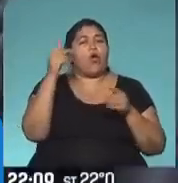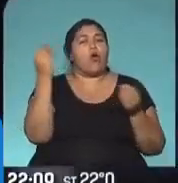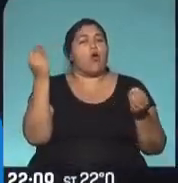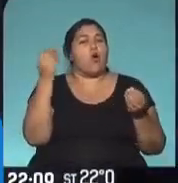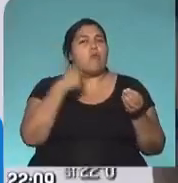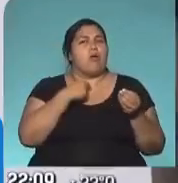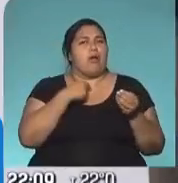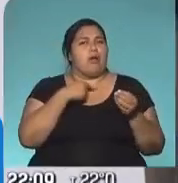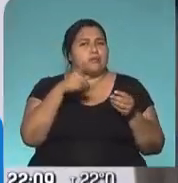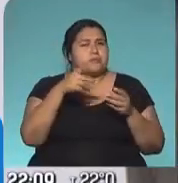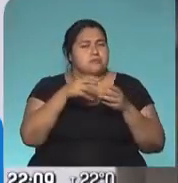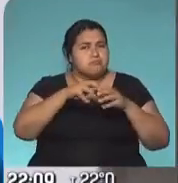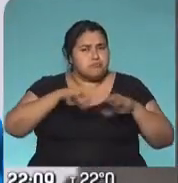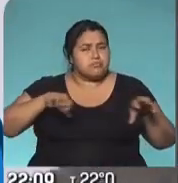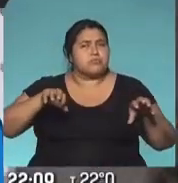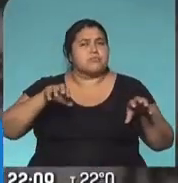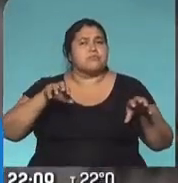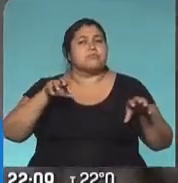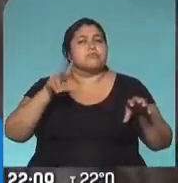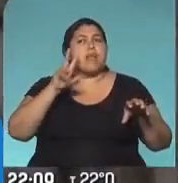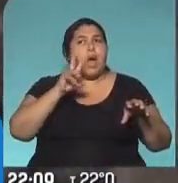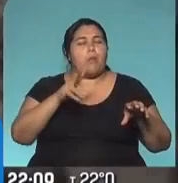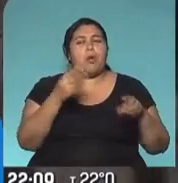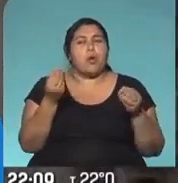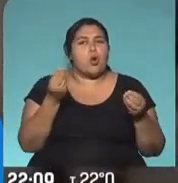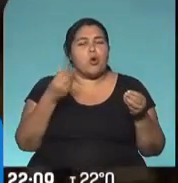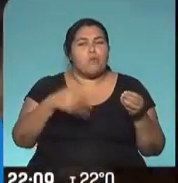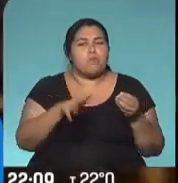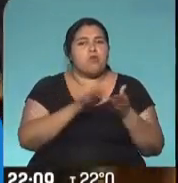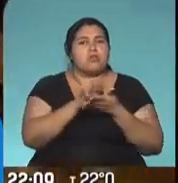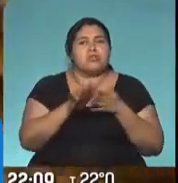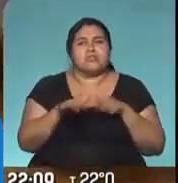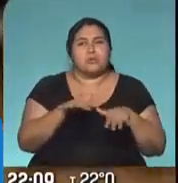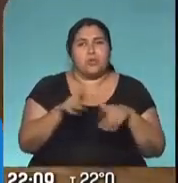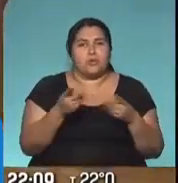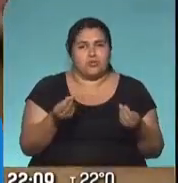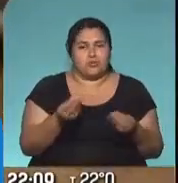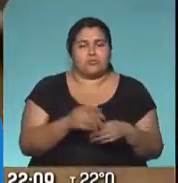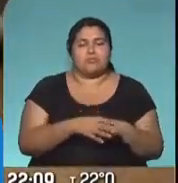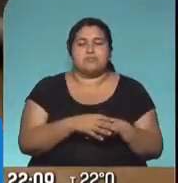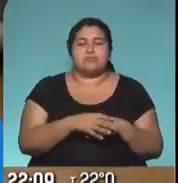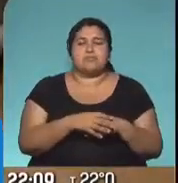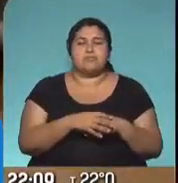nuevo estatus y ya sin el paraguas europeo.